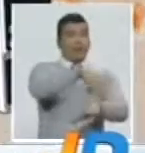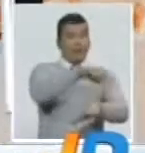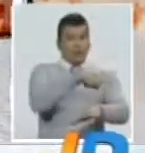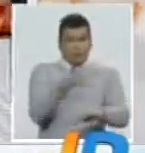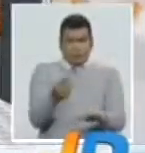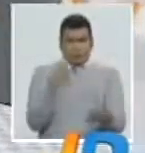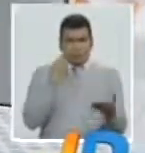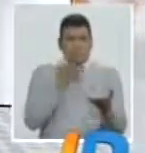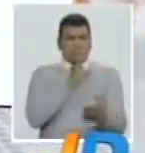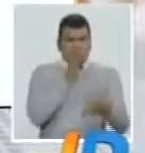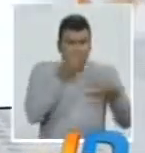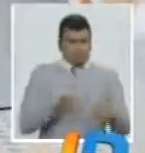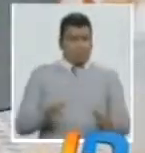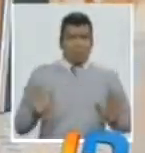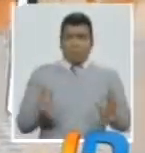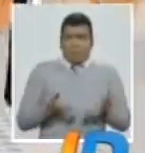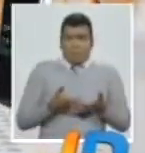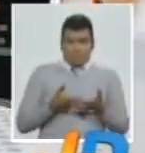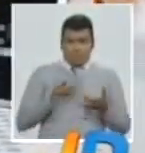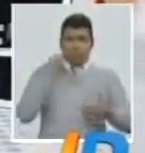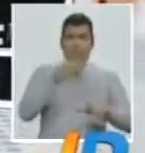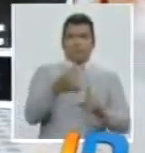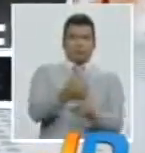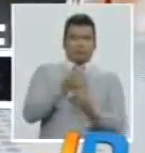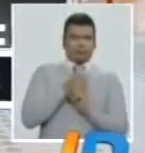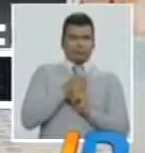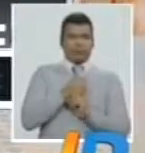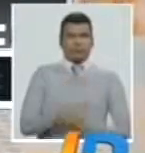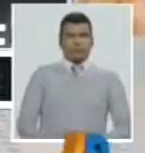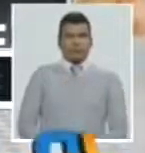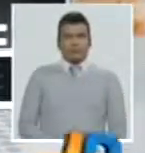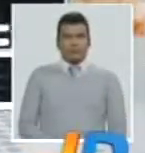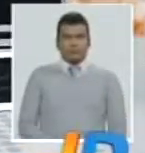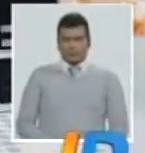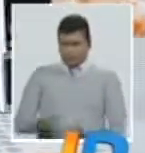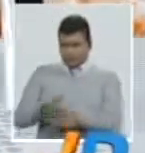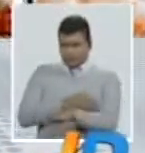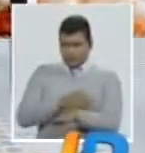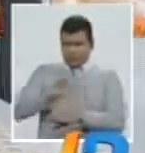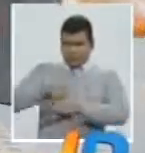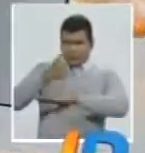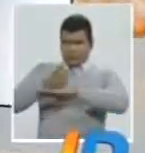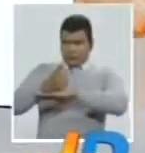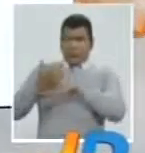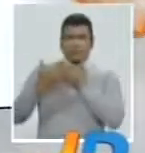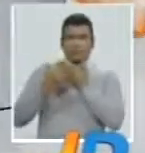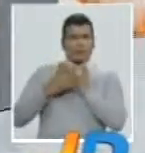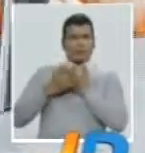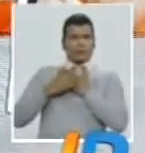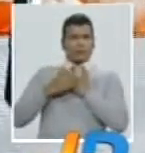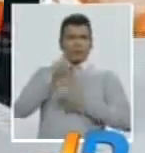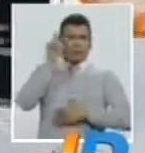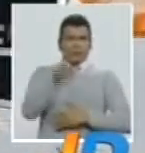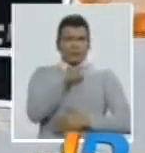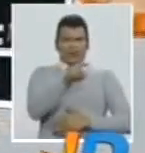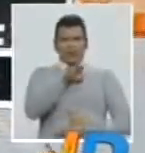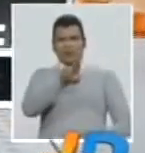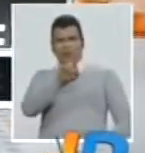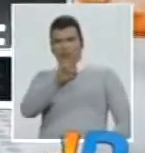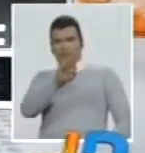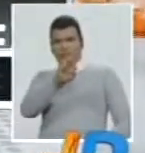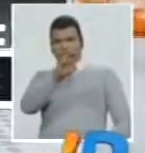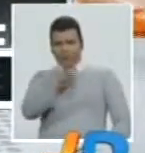mayor González, que fue quien me informó de que el general Alzate había sido secuestrado